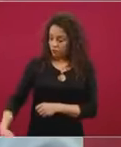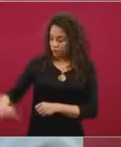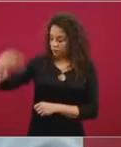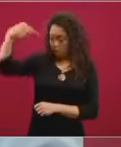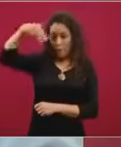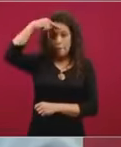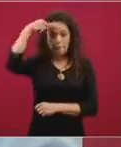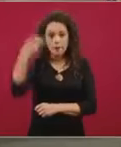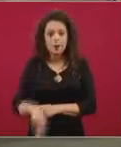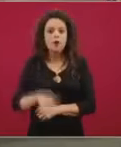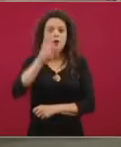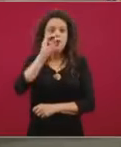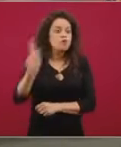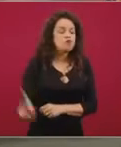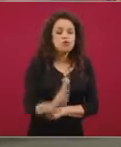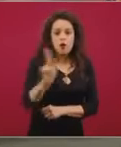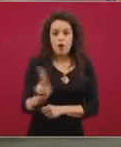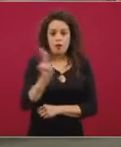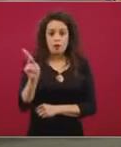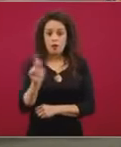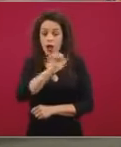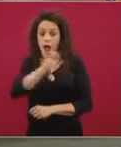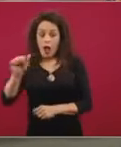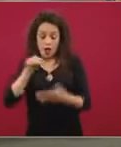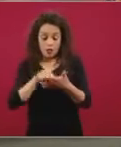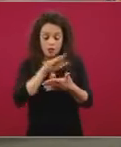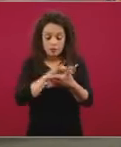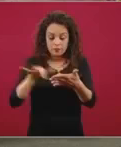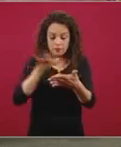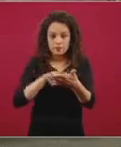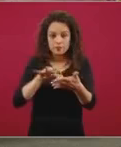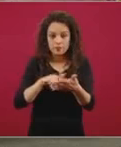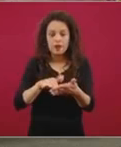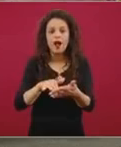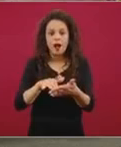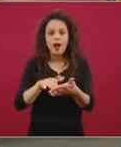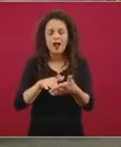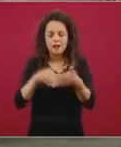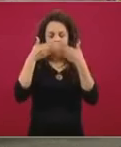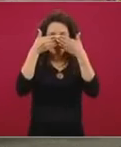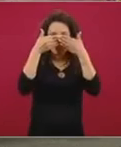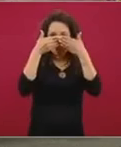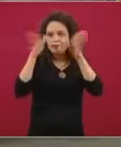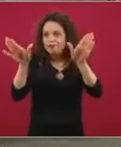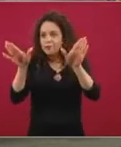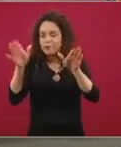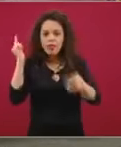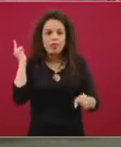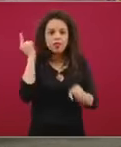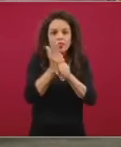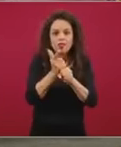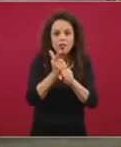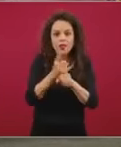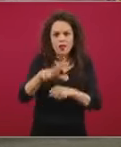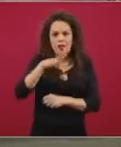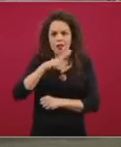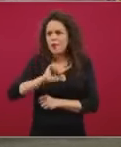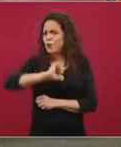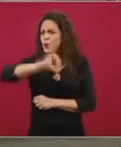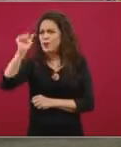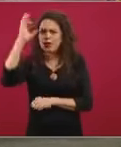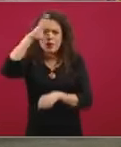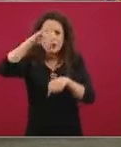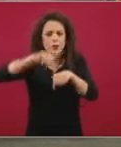pueblo y por la literatura descubrir que existen otros países, otras culturas, otros mundos, y eso ya